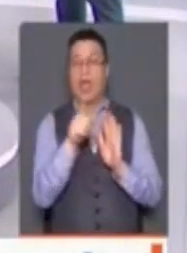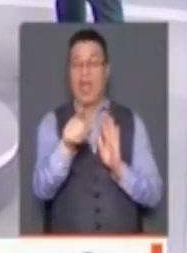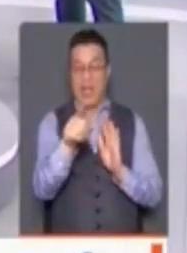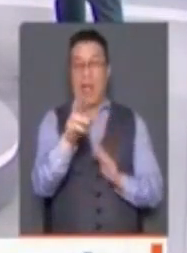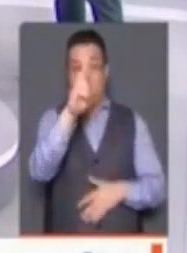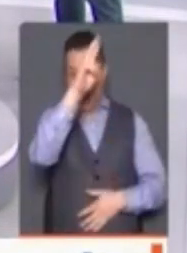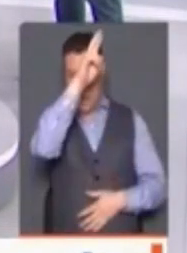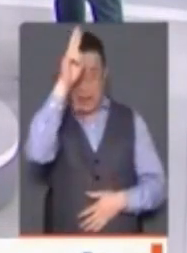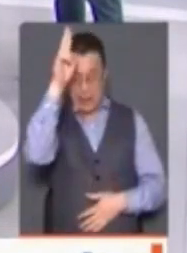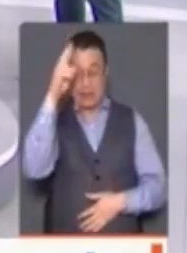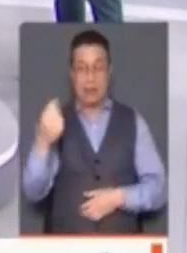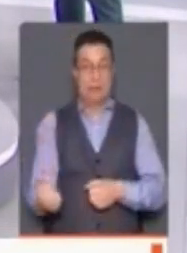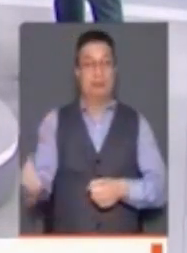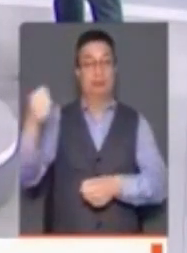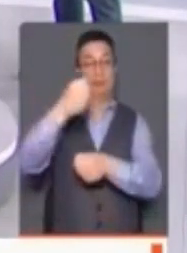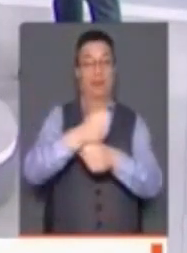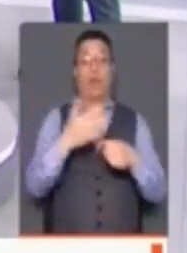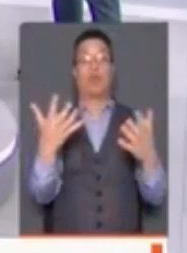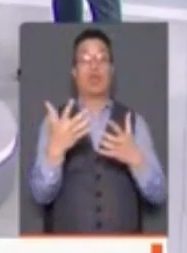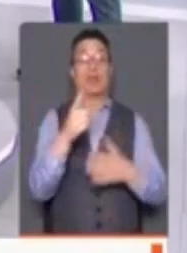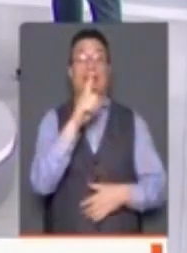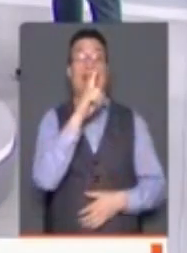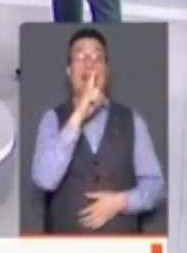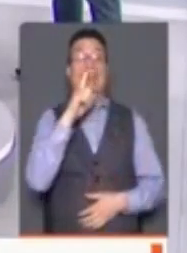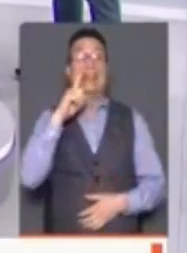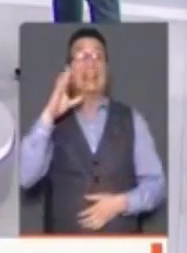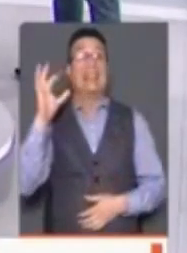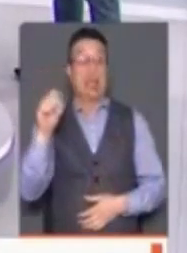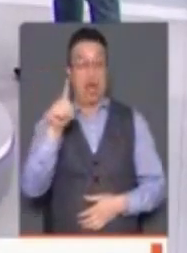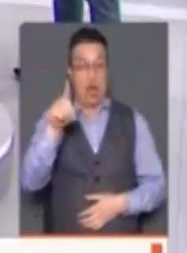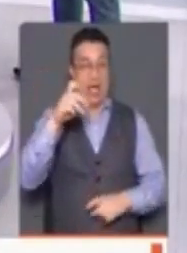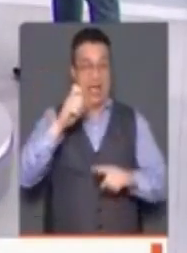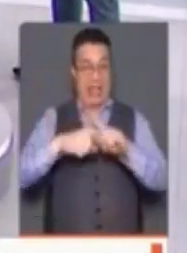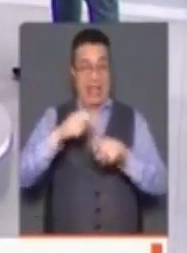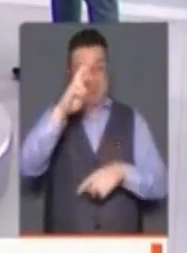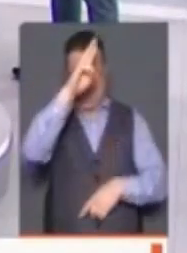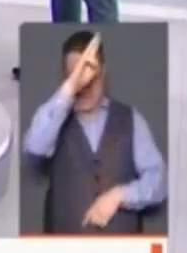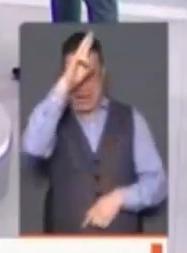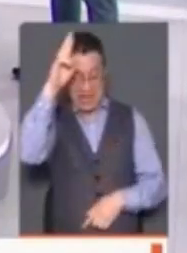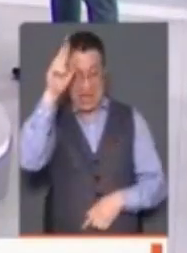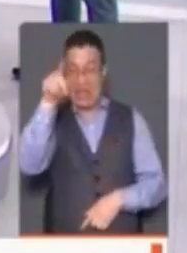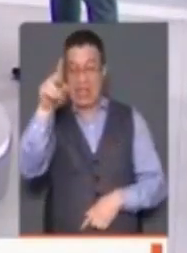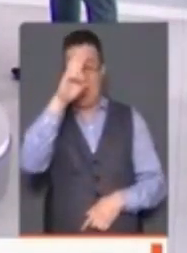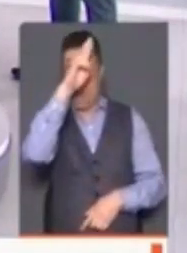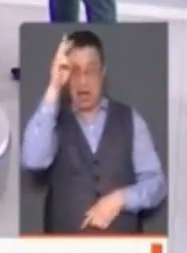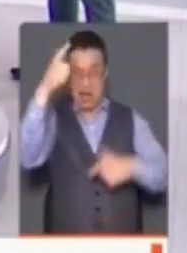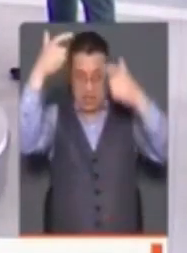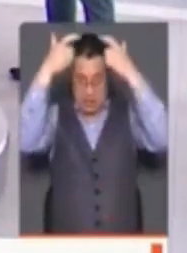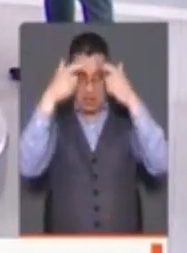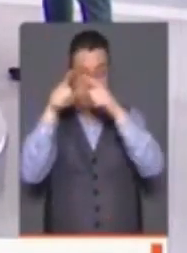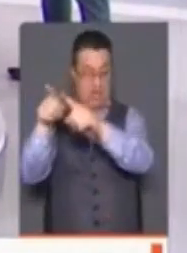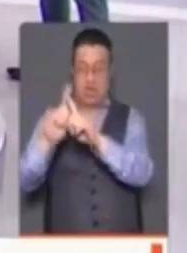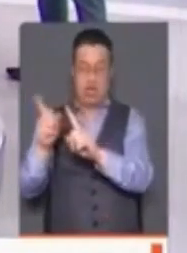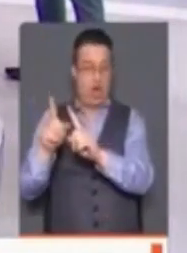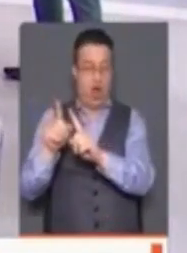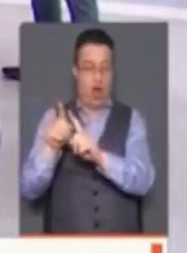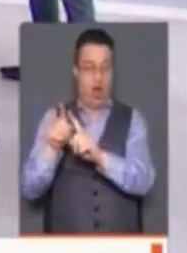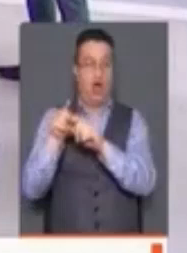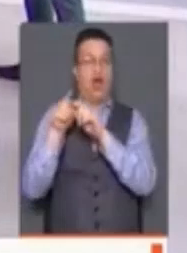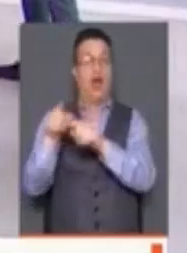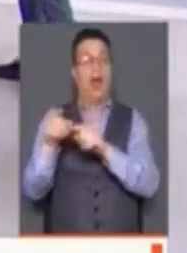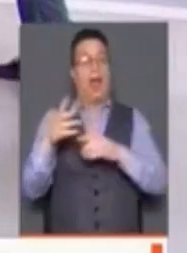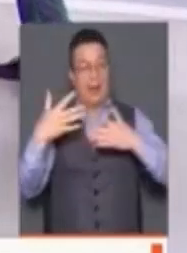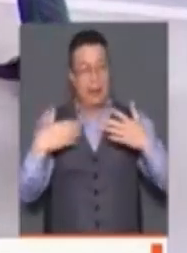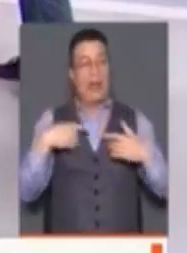ser reina porque su tío, que fue rey, no llegó a ser coronado. Es decir,